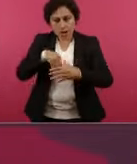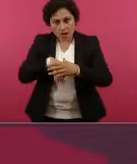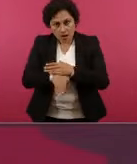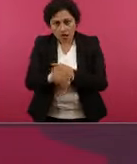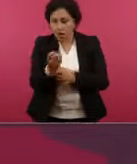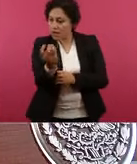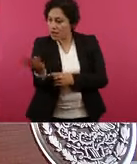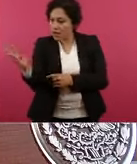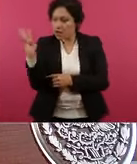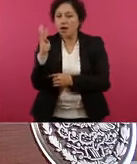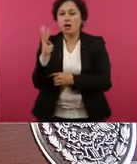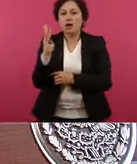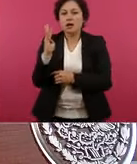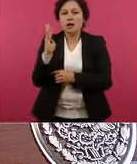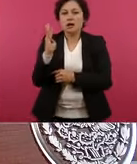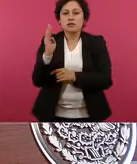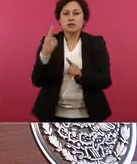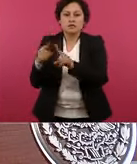y asesina a todos.